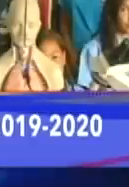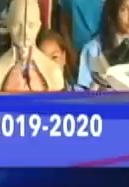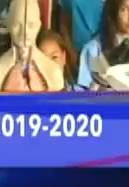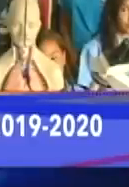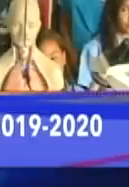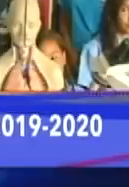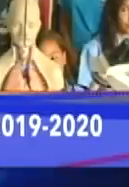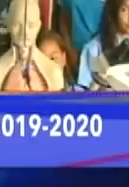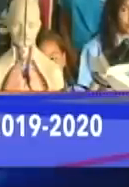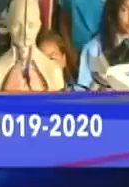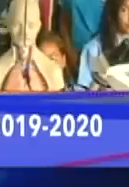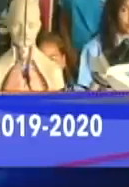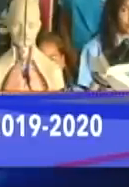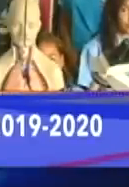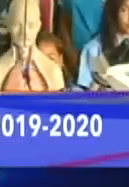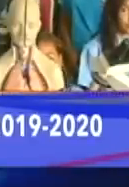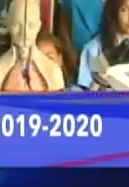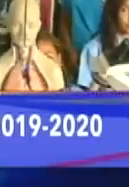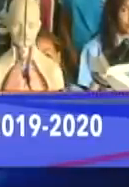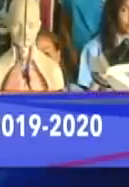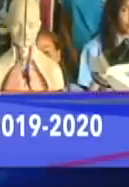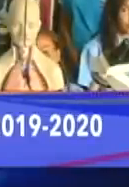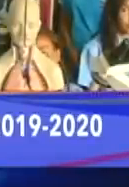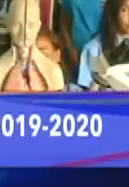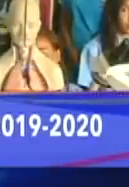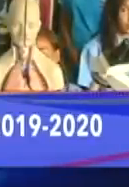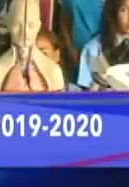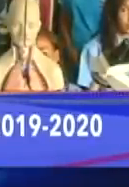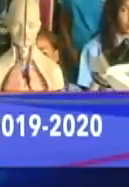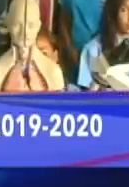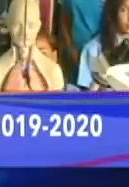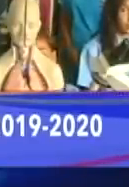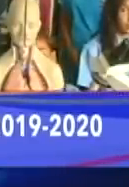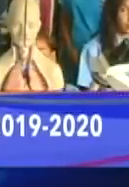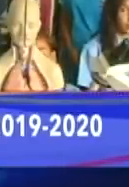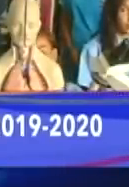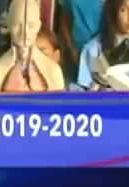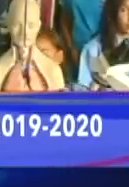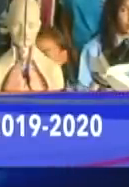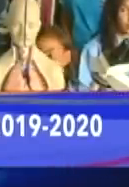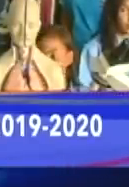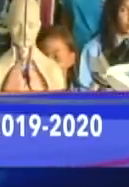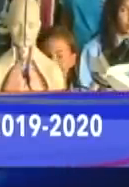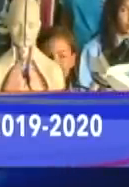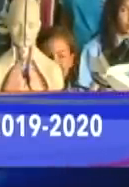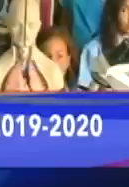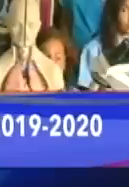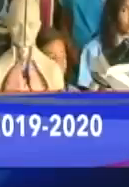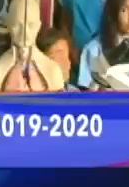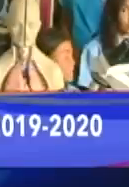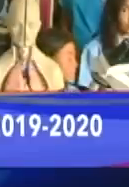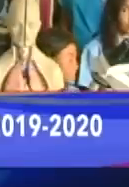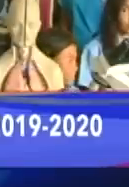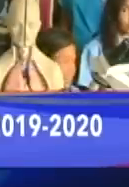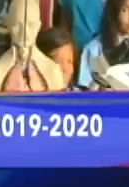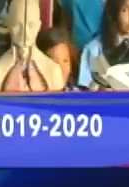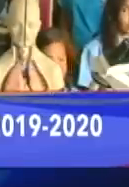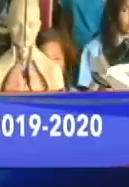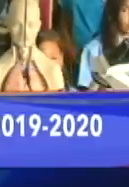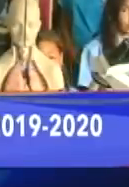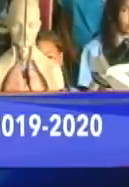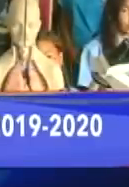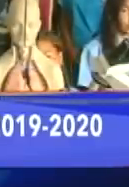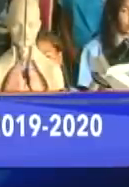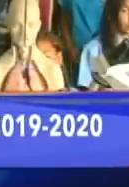ccoo y bueno darle mi palabra de honor que este colegio va a ser un colegio modelo un